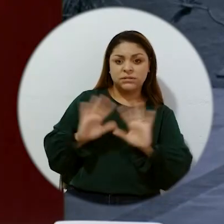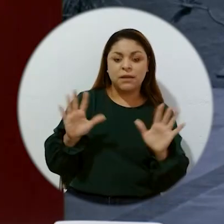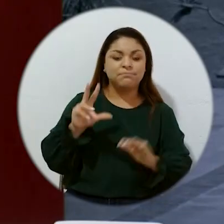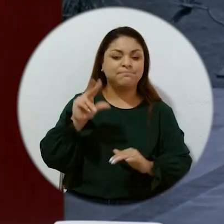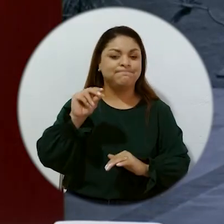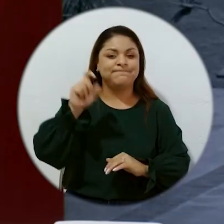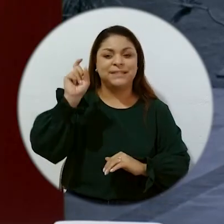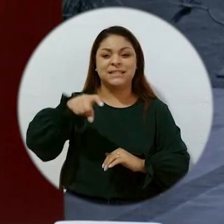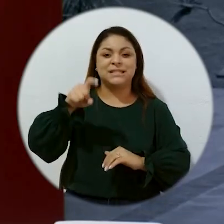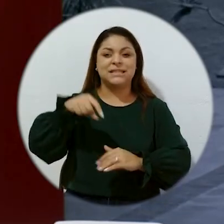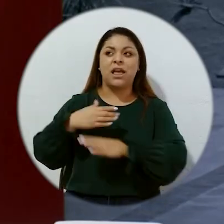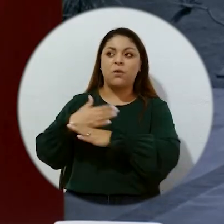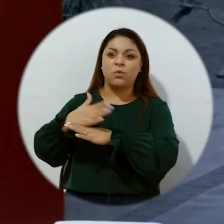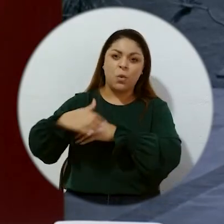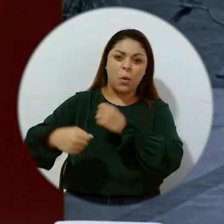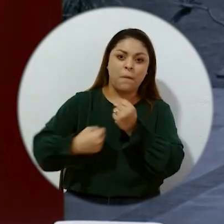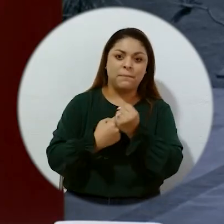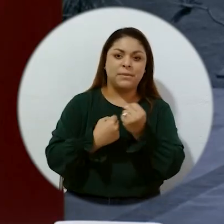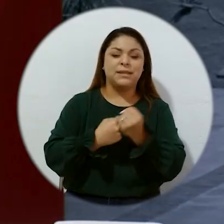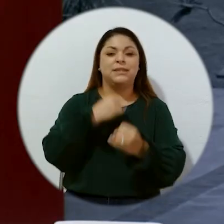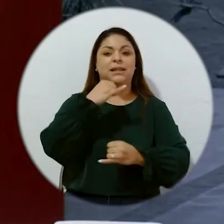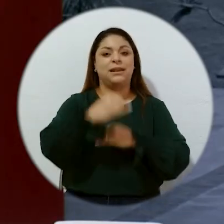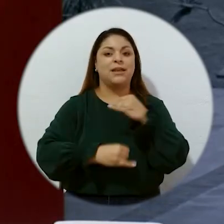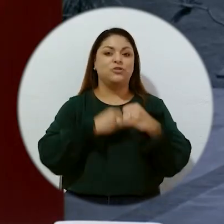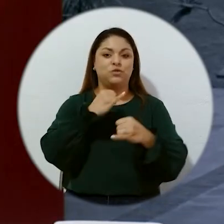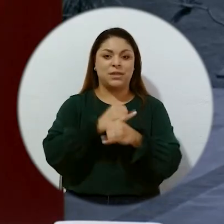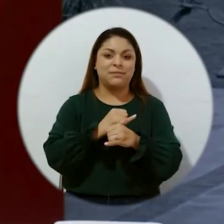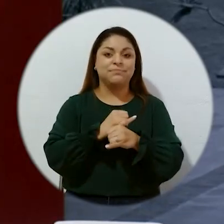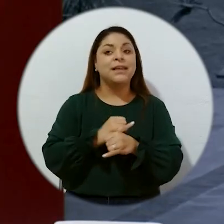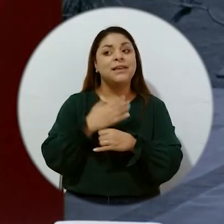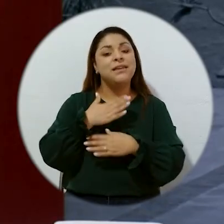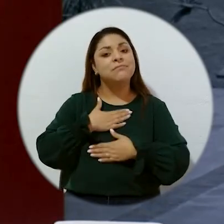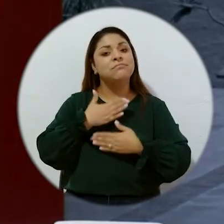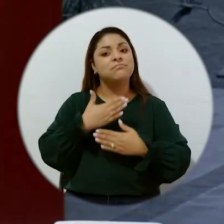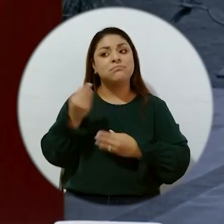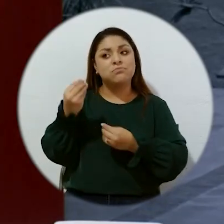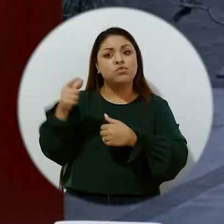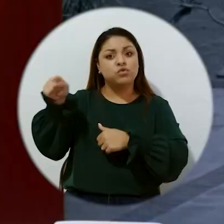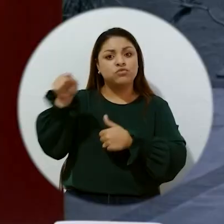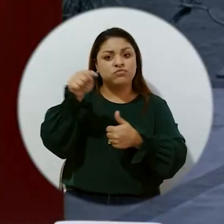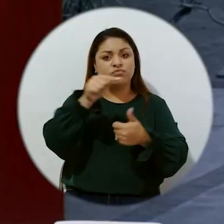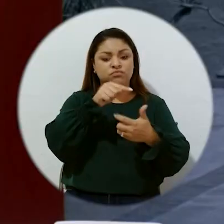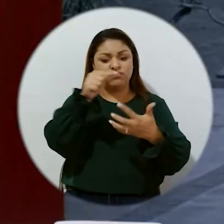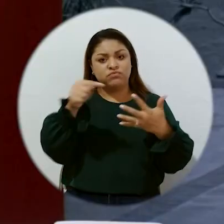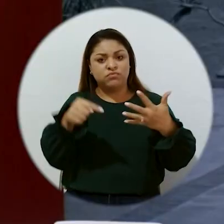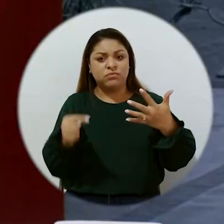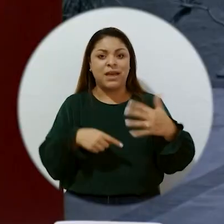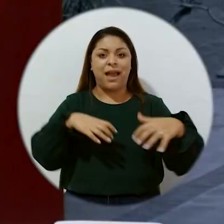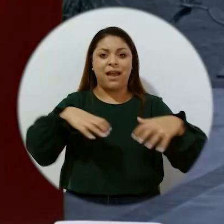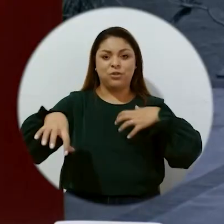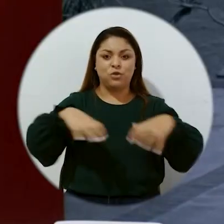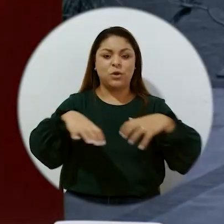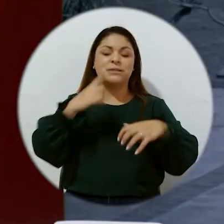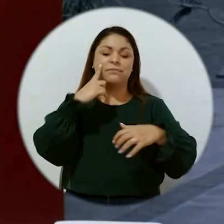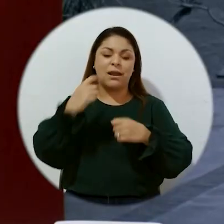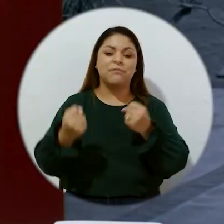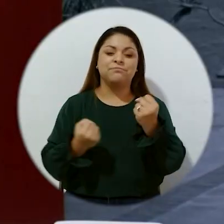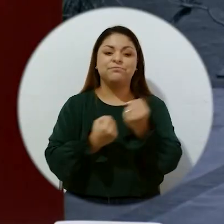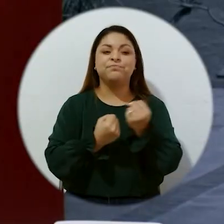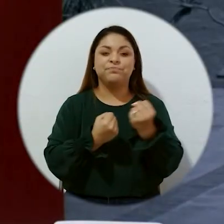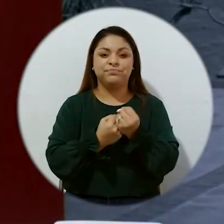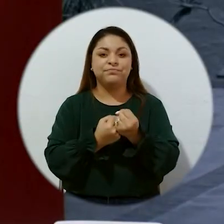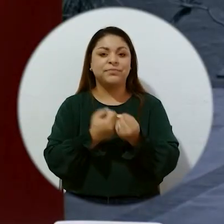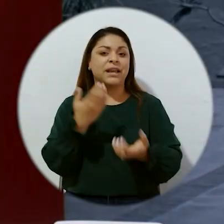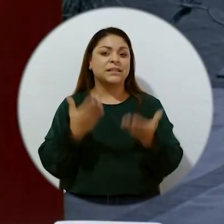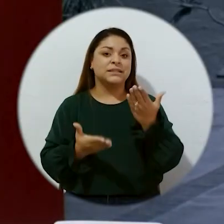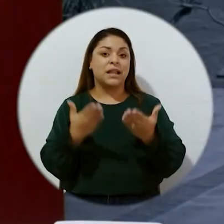también cooperación internacional y la disposición de múltiples actores para poder colaborar. Y tal